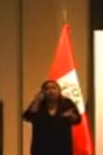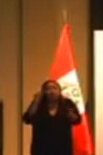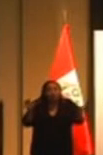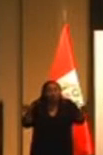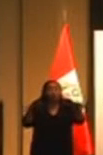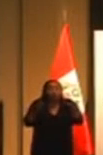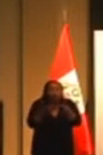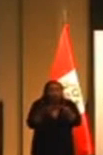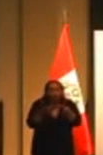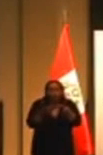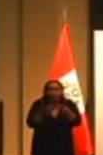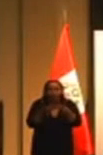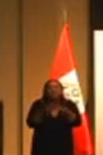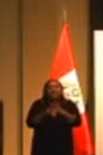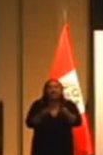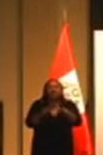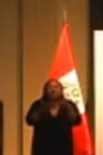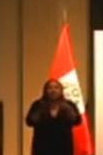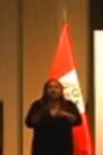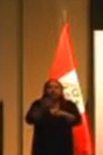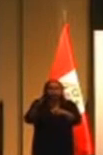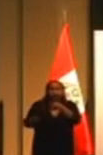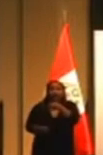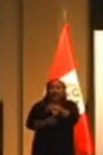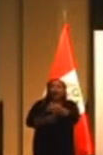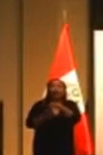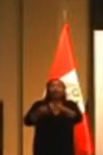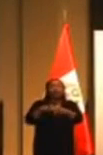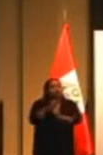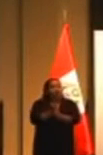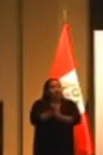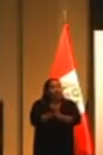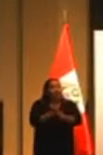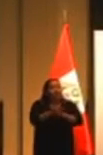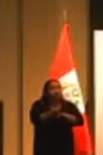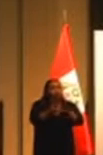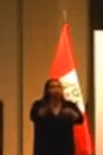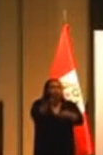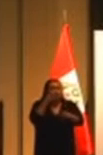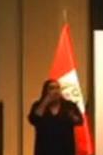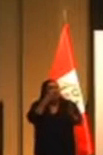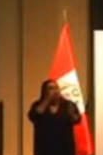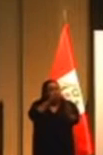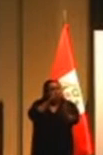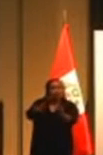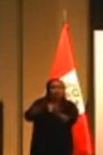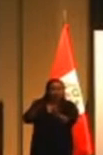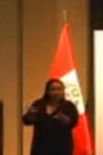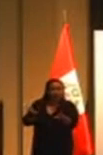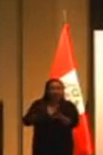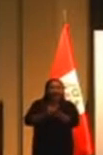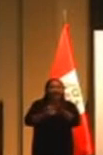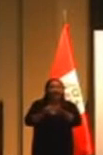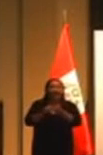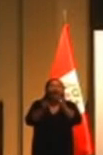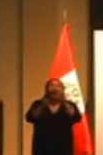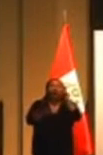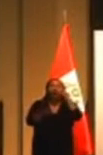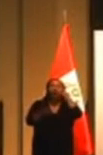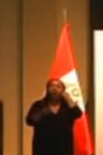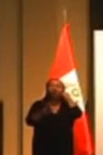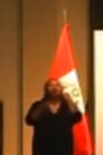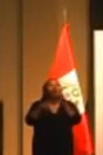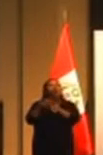paquete, están presentes en todo lo que nosotros hacemos. Y ustedes podrán ver del decurso de la